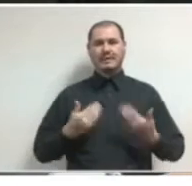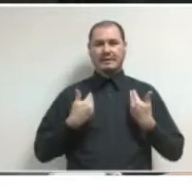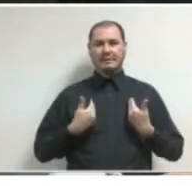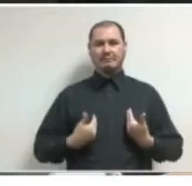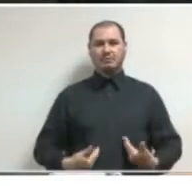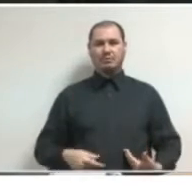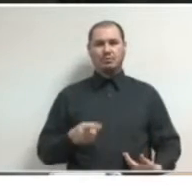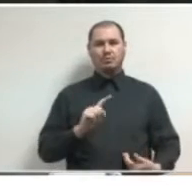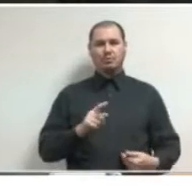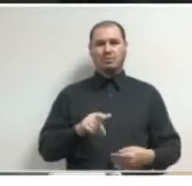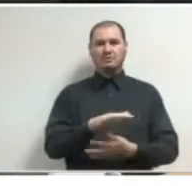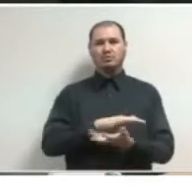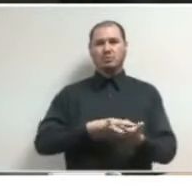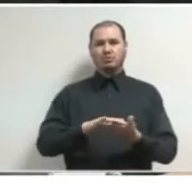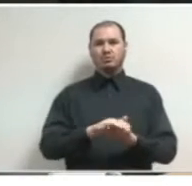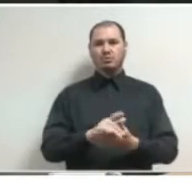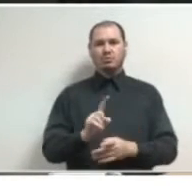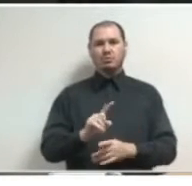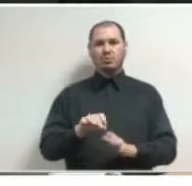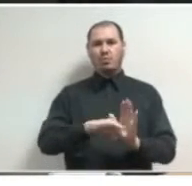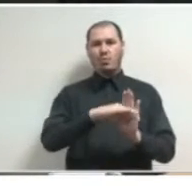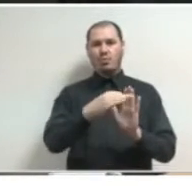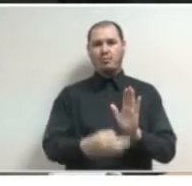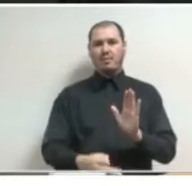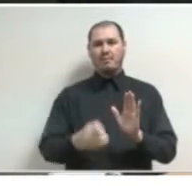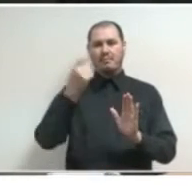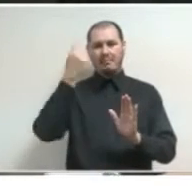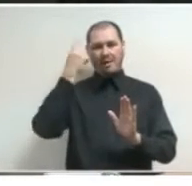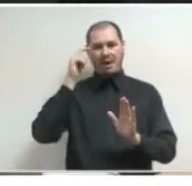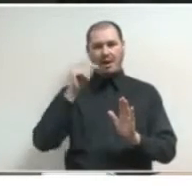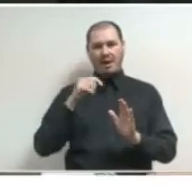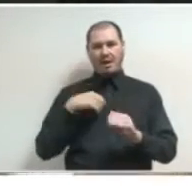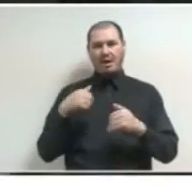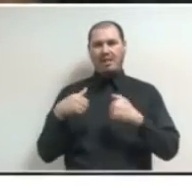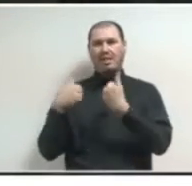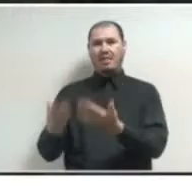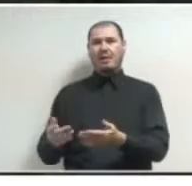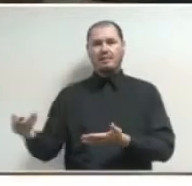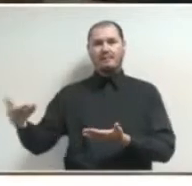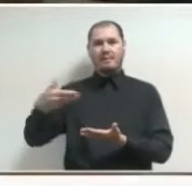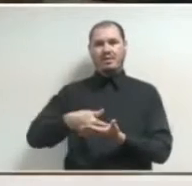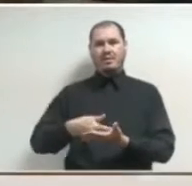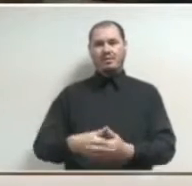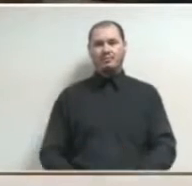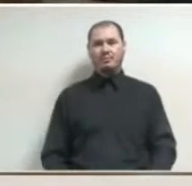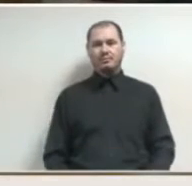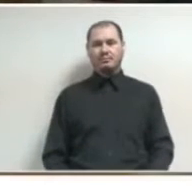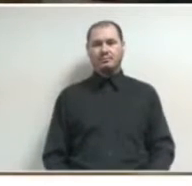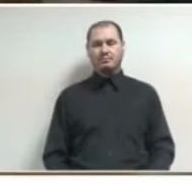yerure ñambo to de yeu mantebana hacer lugar a los solicitados. Gracias, doctor.